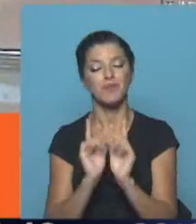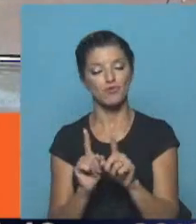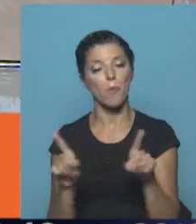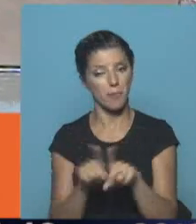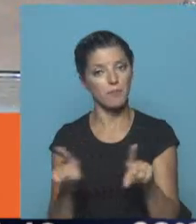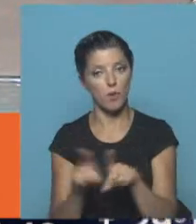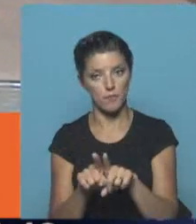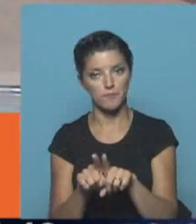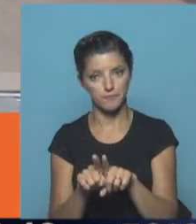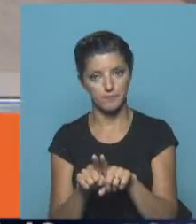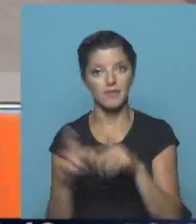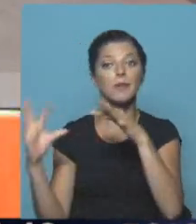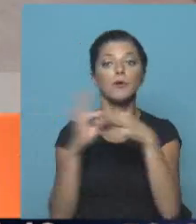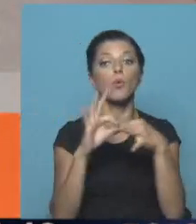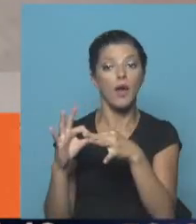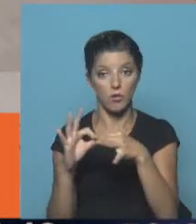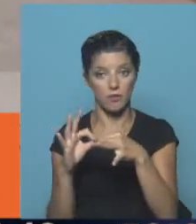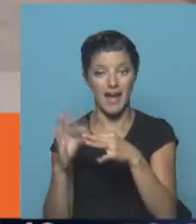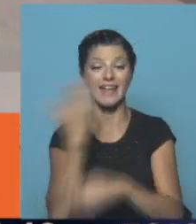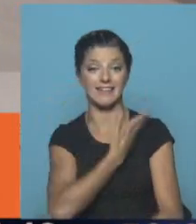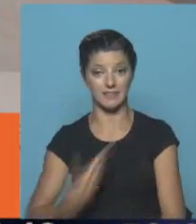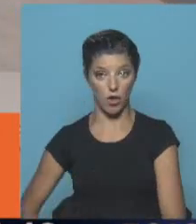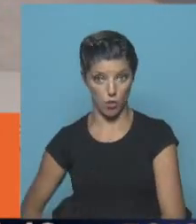ver inclusive con la participación del Estado,